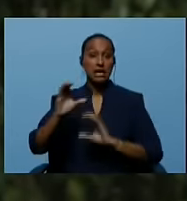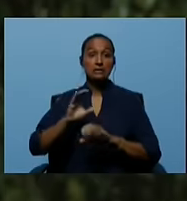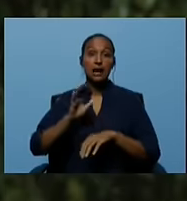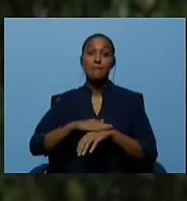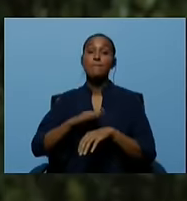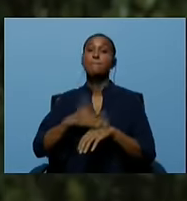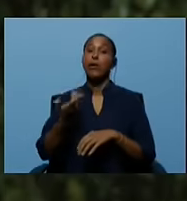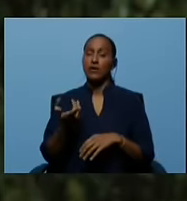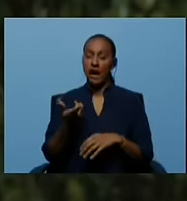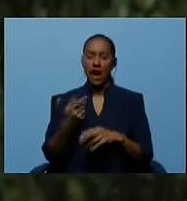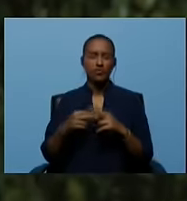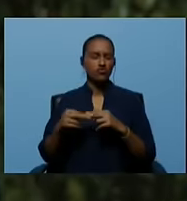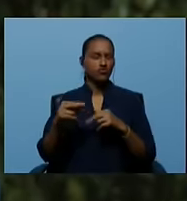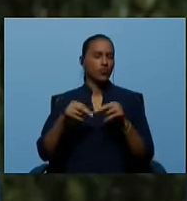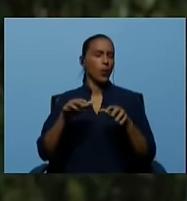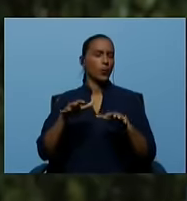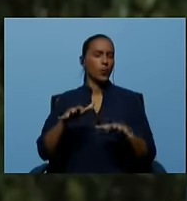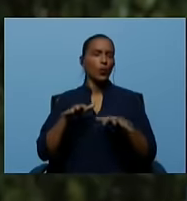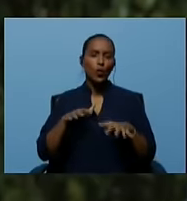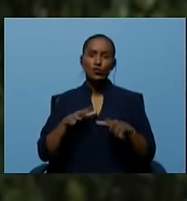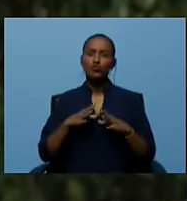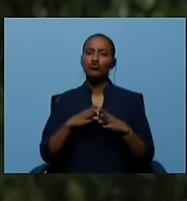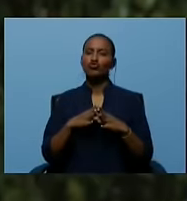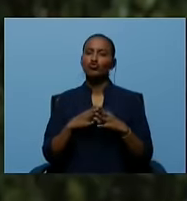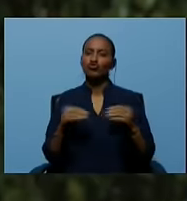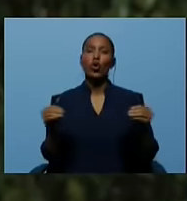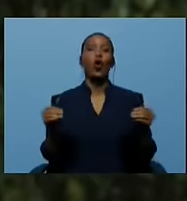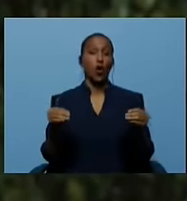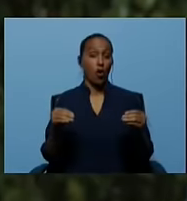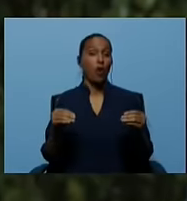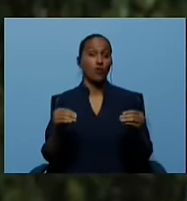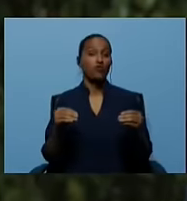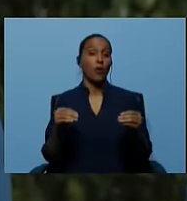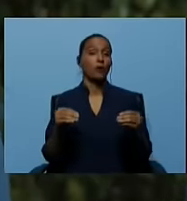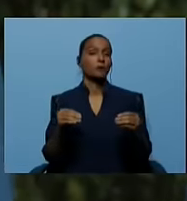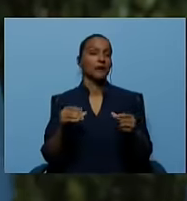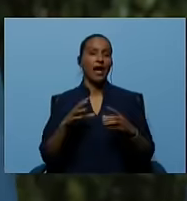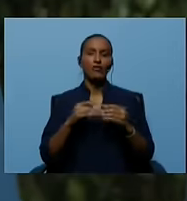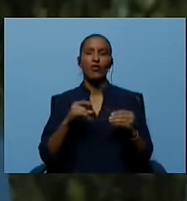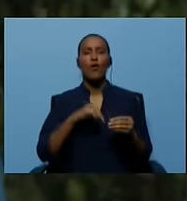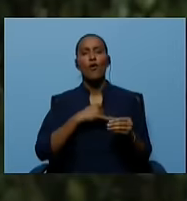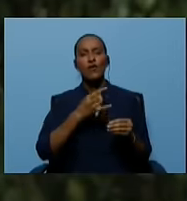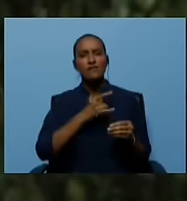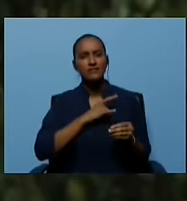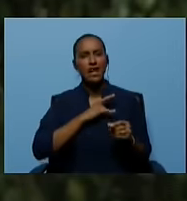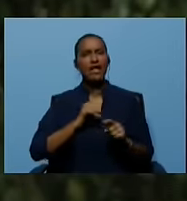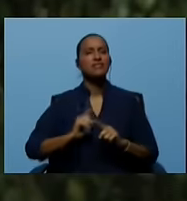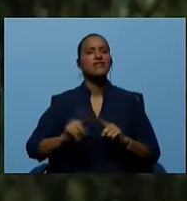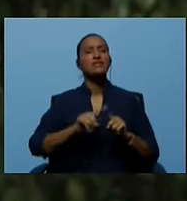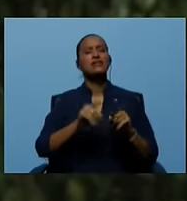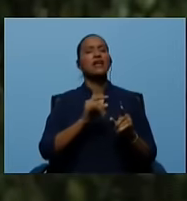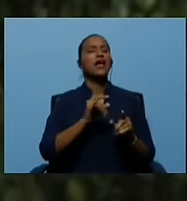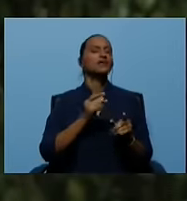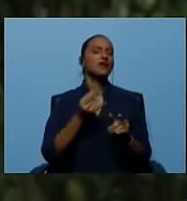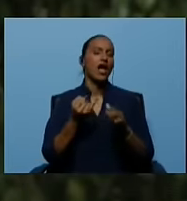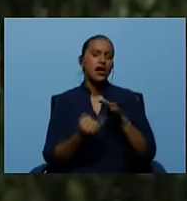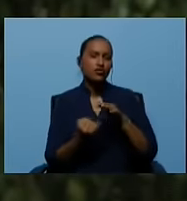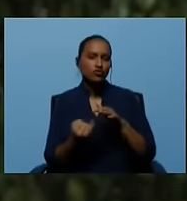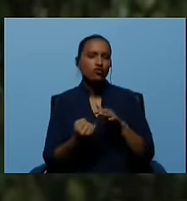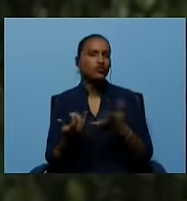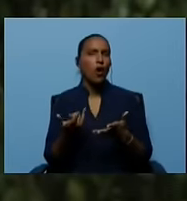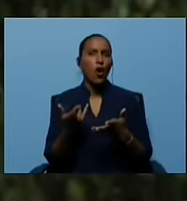de capacidad física y seguramente de recursos humanos a las universidades de la Ivy League, al Massachusetts Institute of Technology, el MIT,